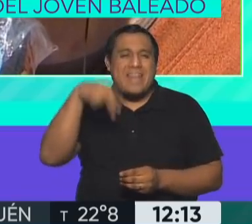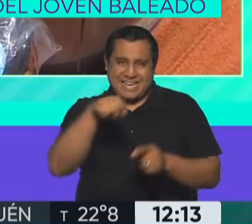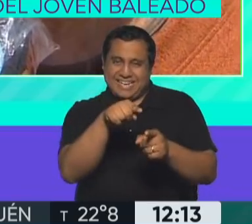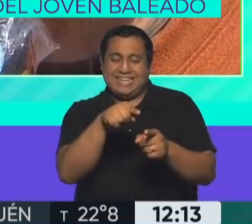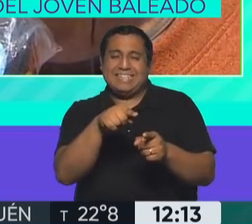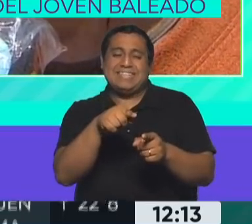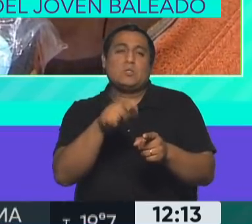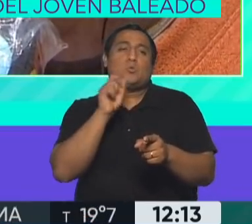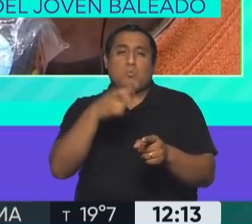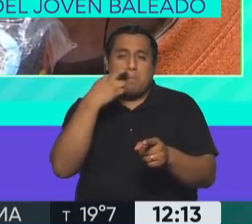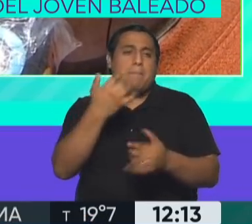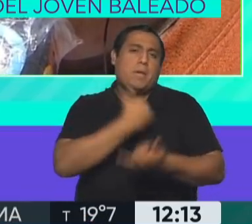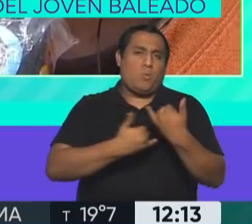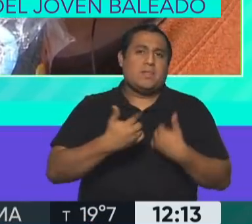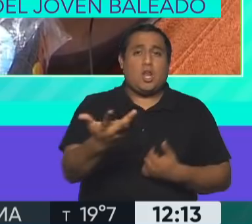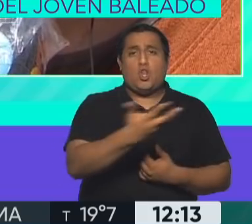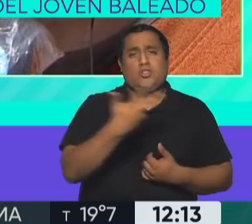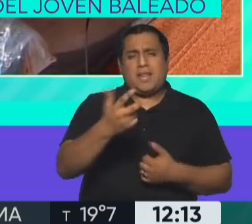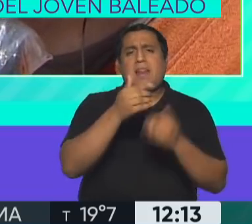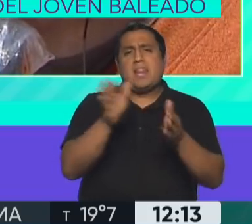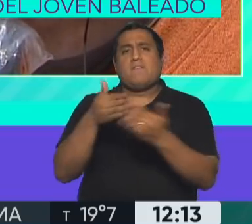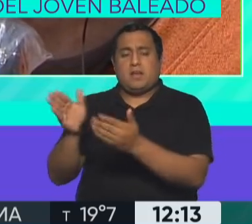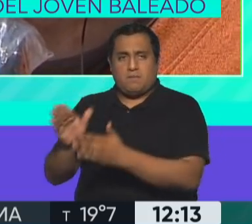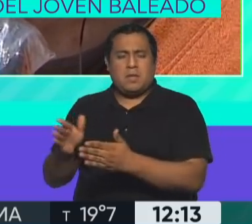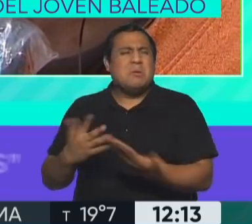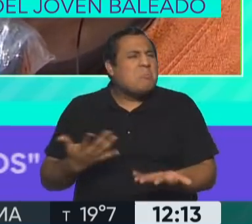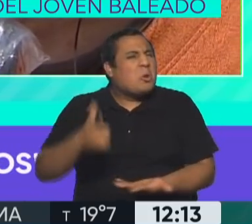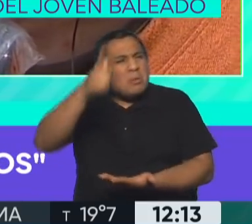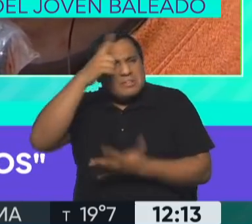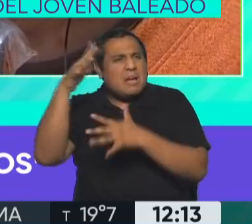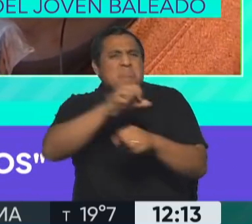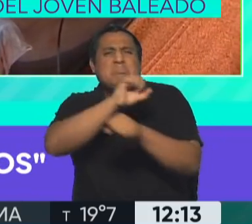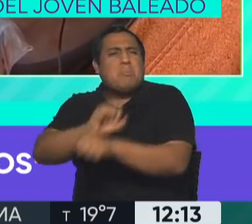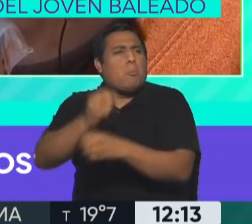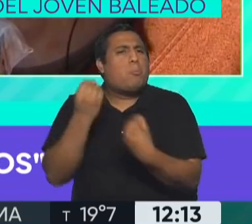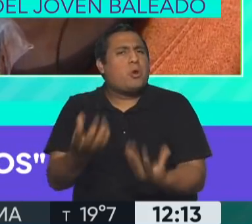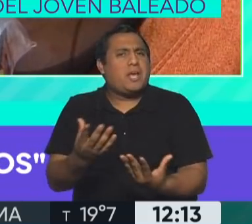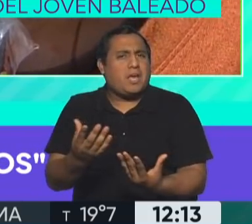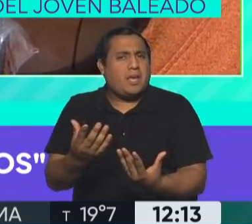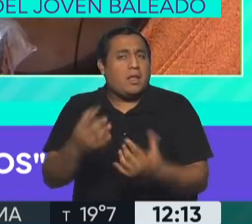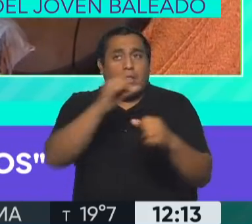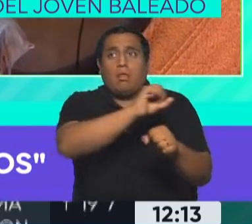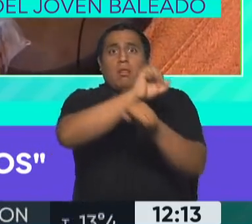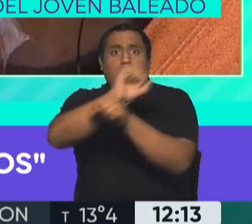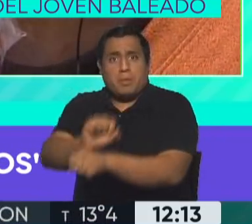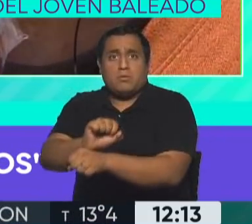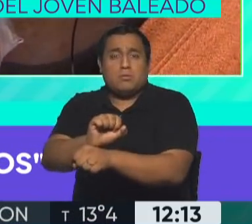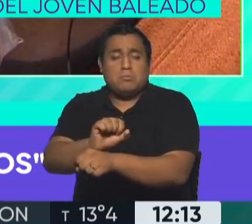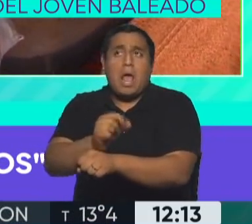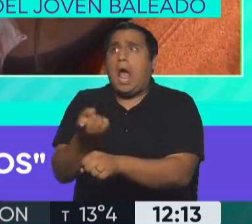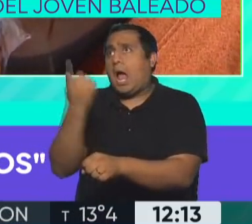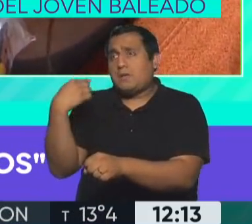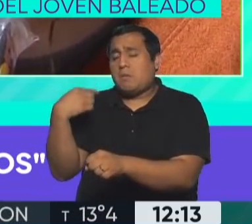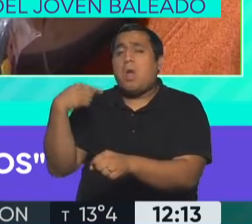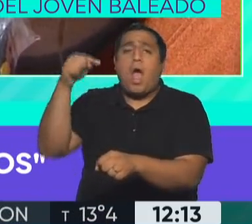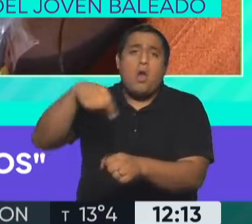liberados los tres. Está bien, ¿y cuál fue el argumento de los efectivos para detenerlo en su momento? Porque estuvieron detenidos desde ayer y acaban de ser liberados, como dice